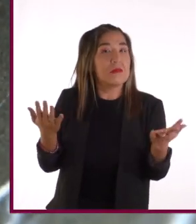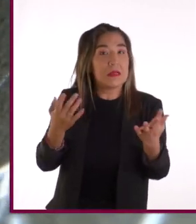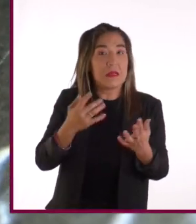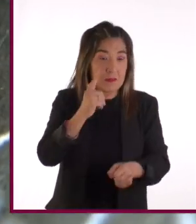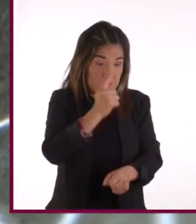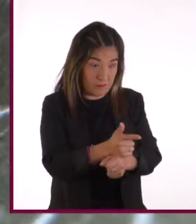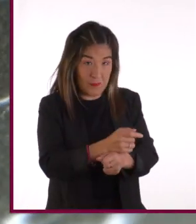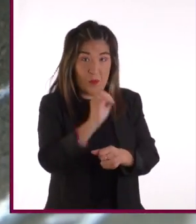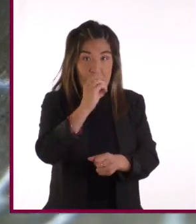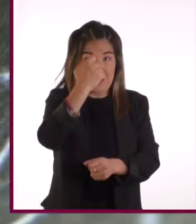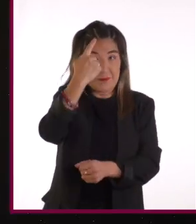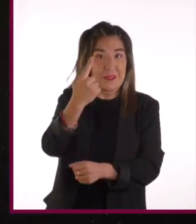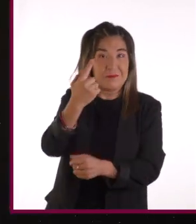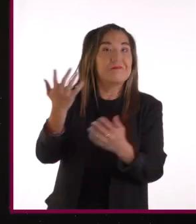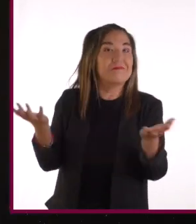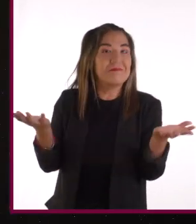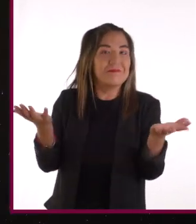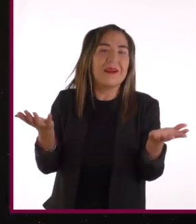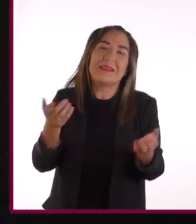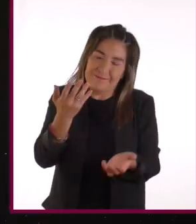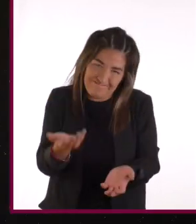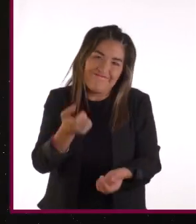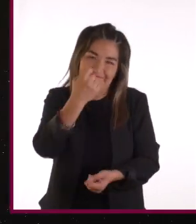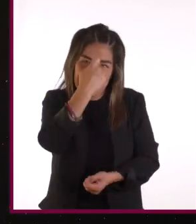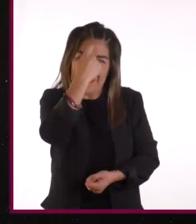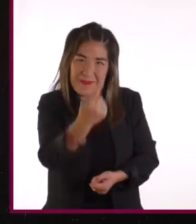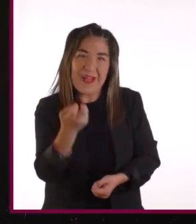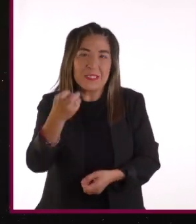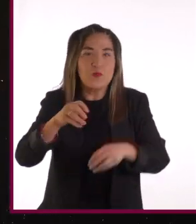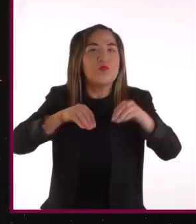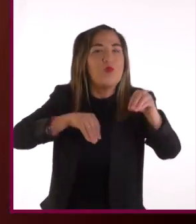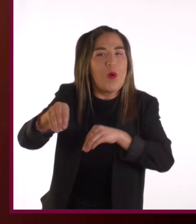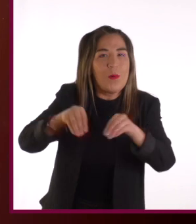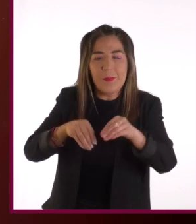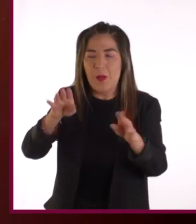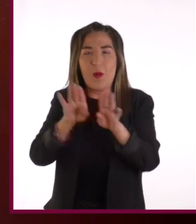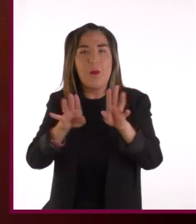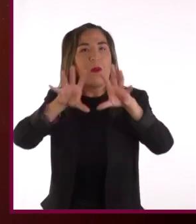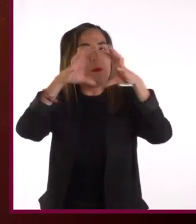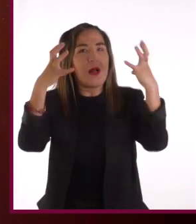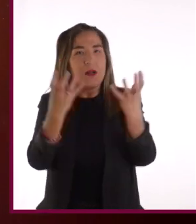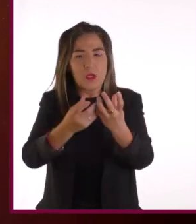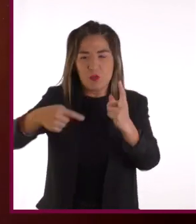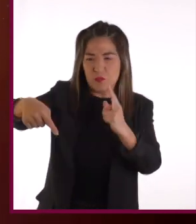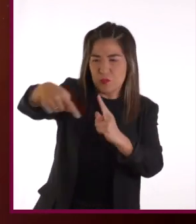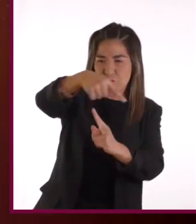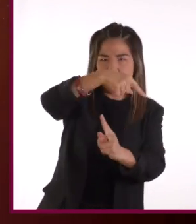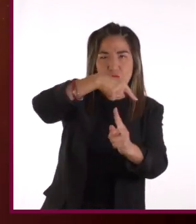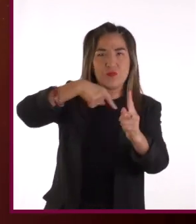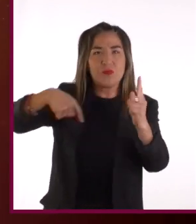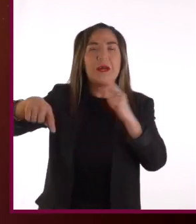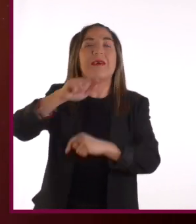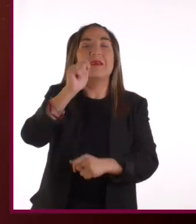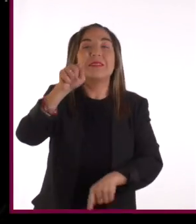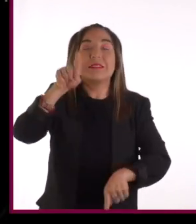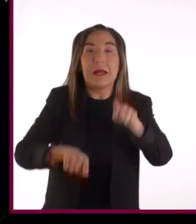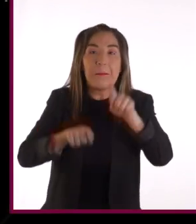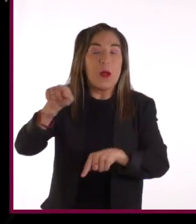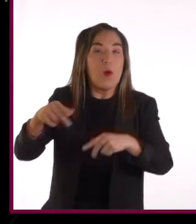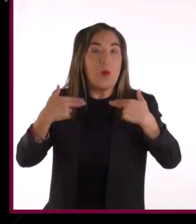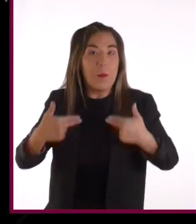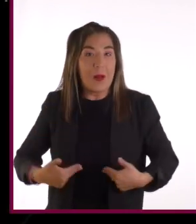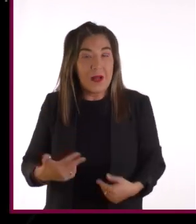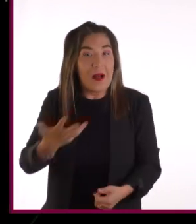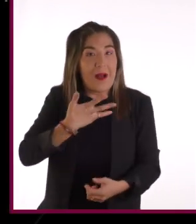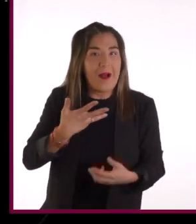matemáticas se inventan. Esto porque los fenómenos, como es el movimiento de los planetas, ocurren independientemente de que